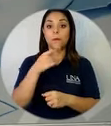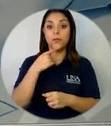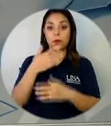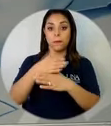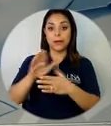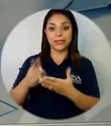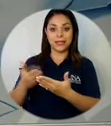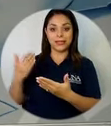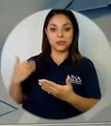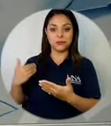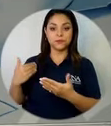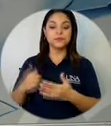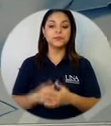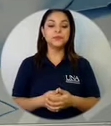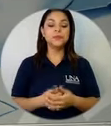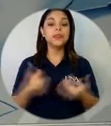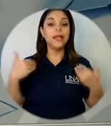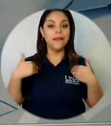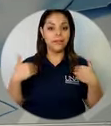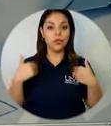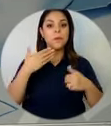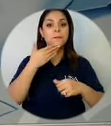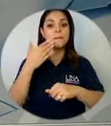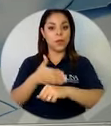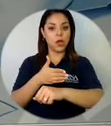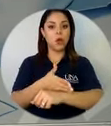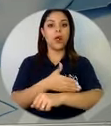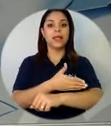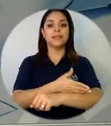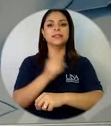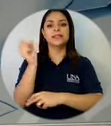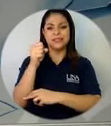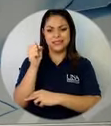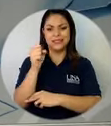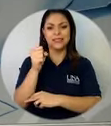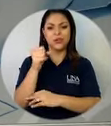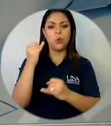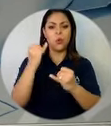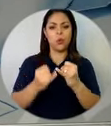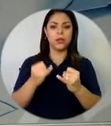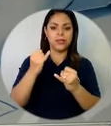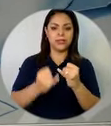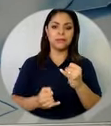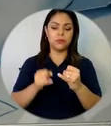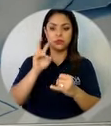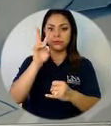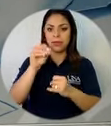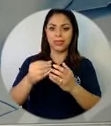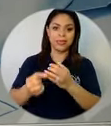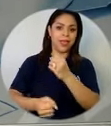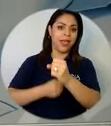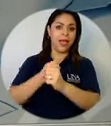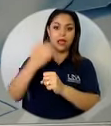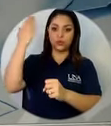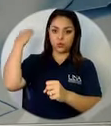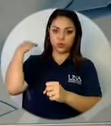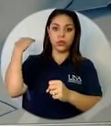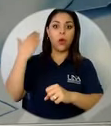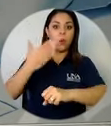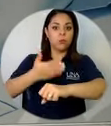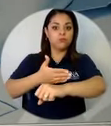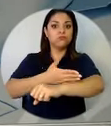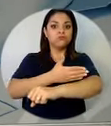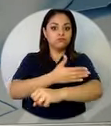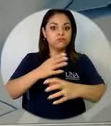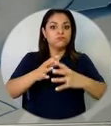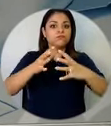estaban diciendo en el bloque anterior, han habido mejoras, sí, en las últimas décadas. Tenemos que en las últimas 2 décadas sí ha aumentado